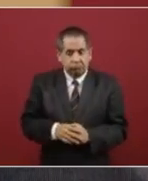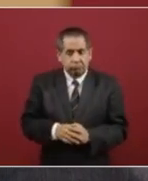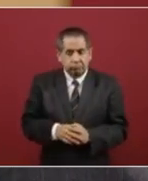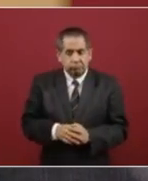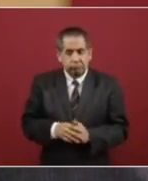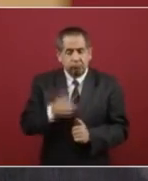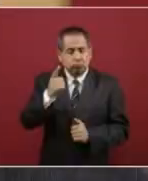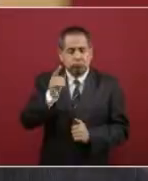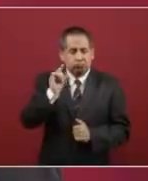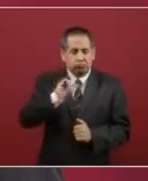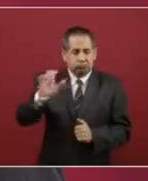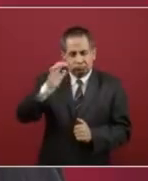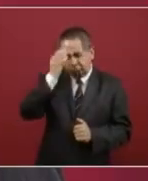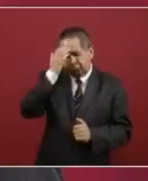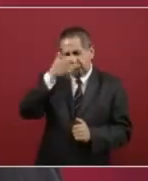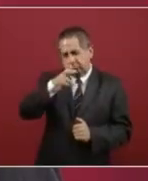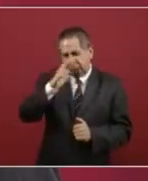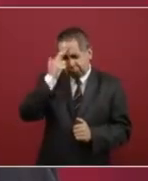famoso